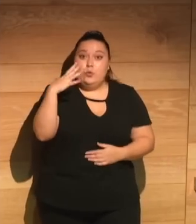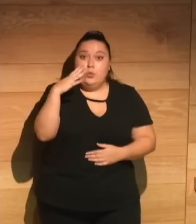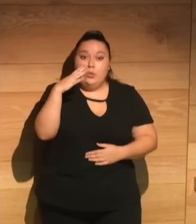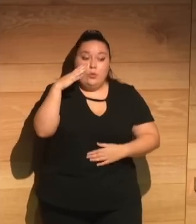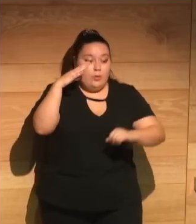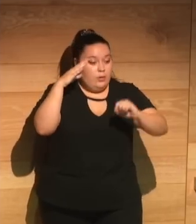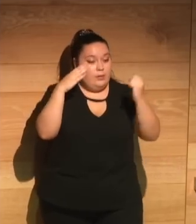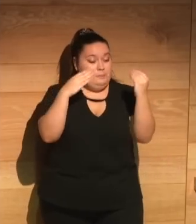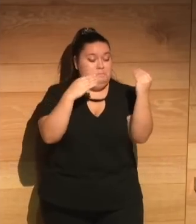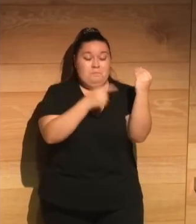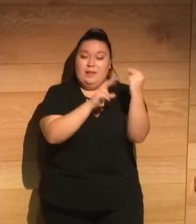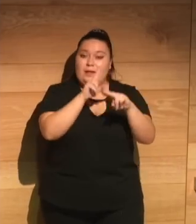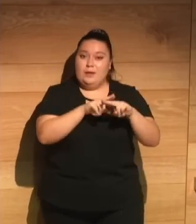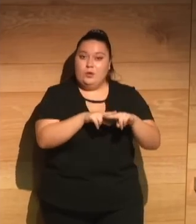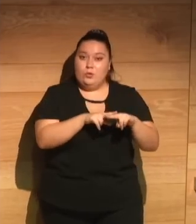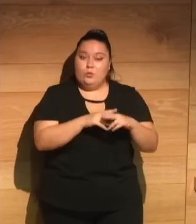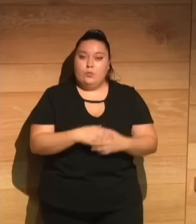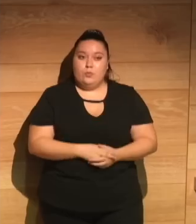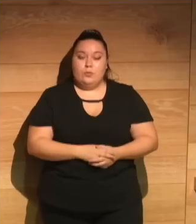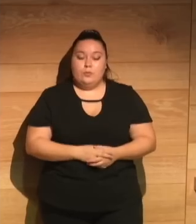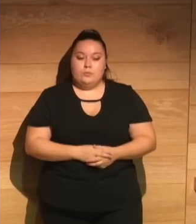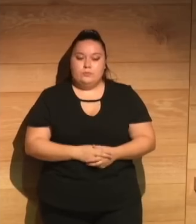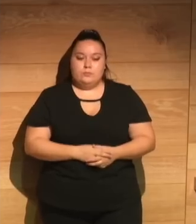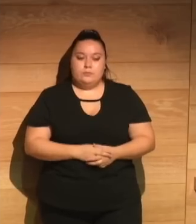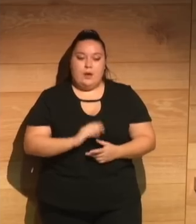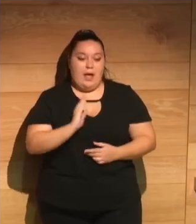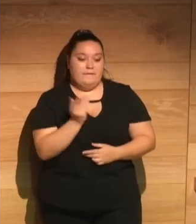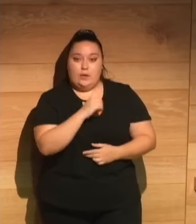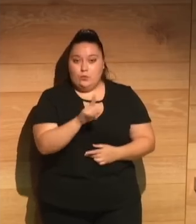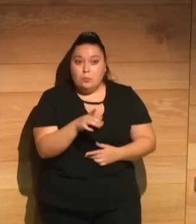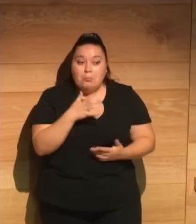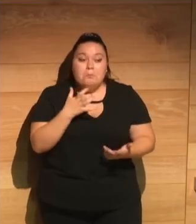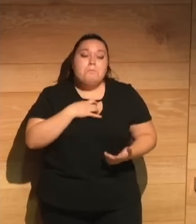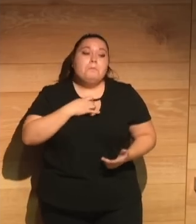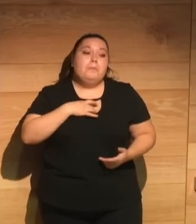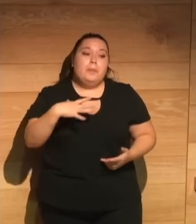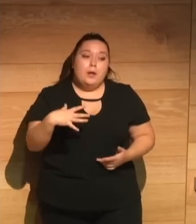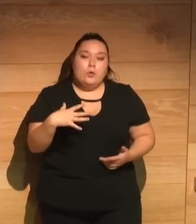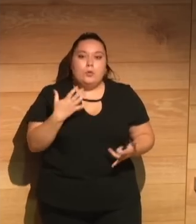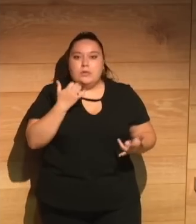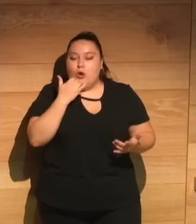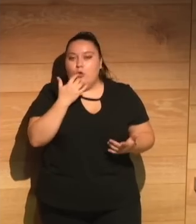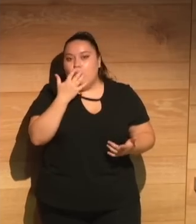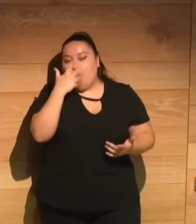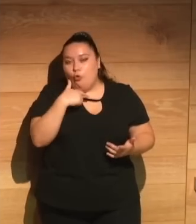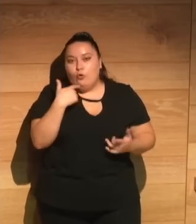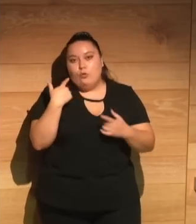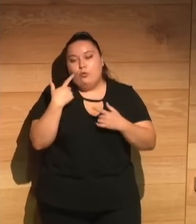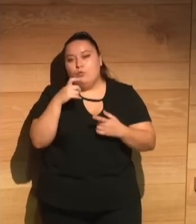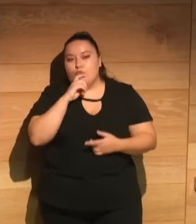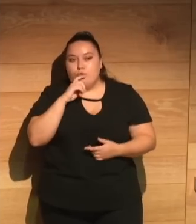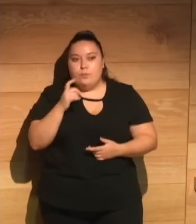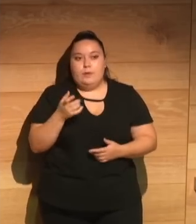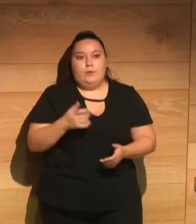negro, por decirlo así, no queda afectado. Claro, eso en el blanco y negro es algo, y en el color es mucho más complejo y son mucho más matices,